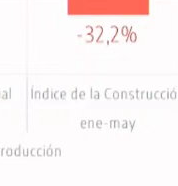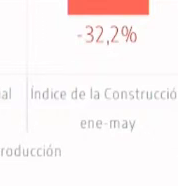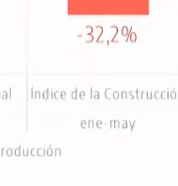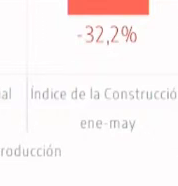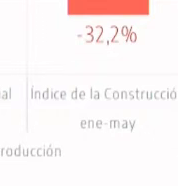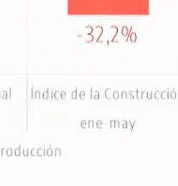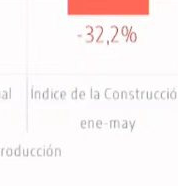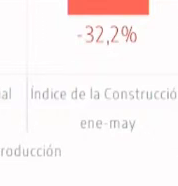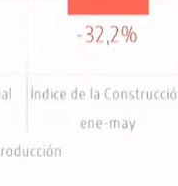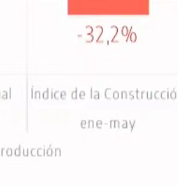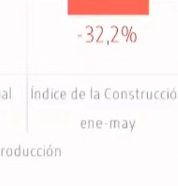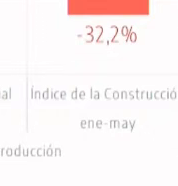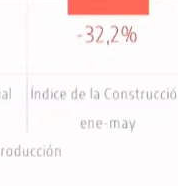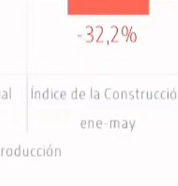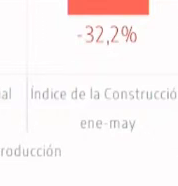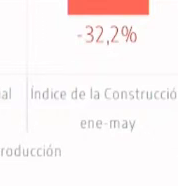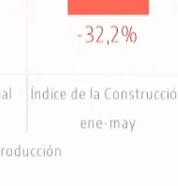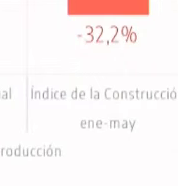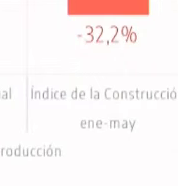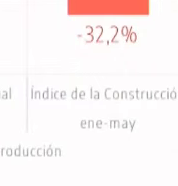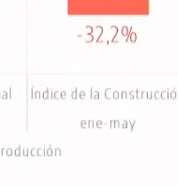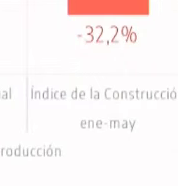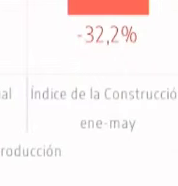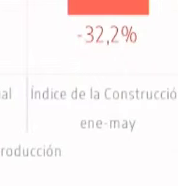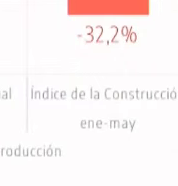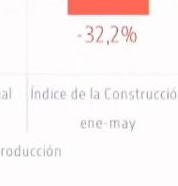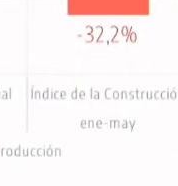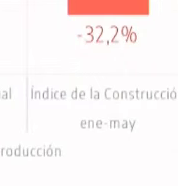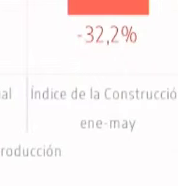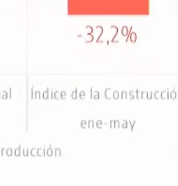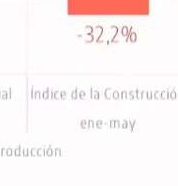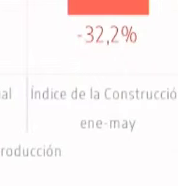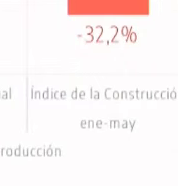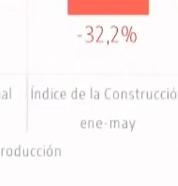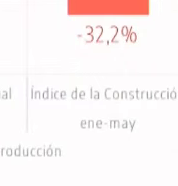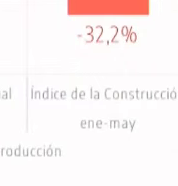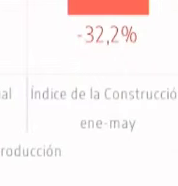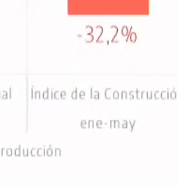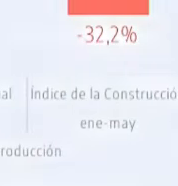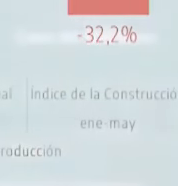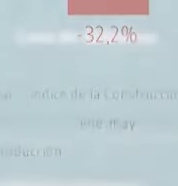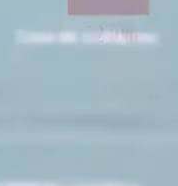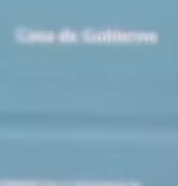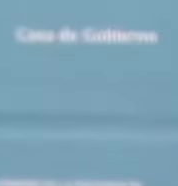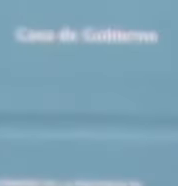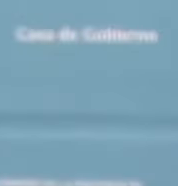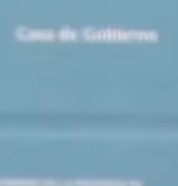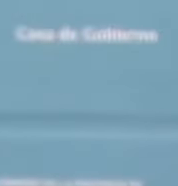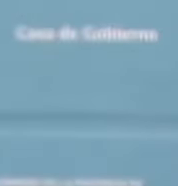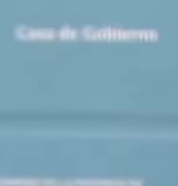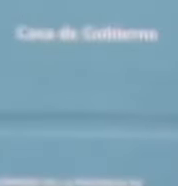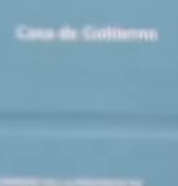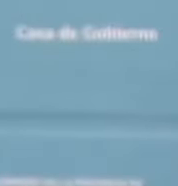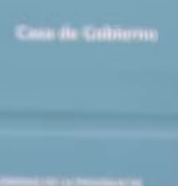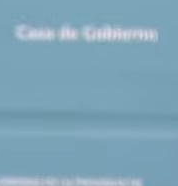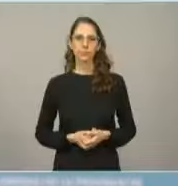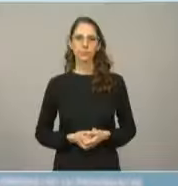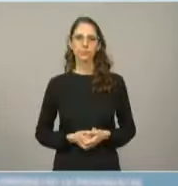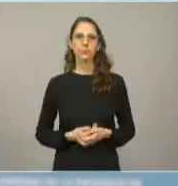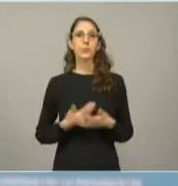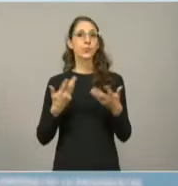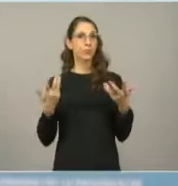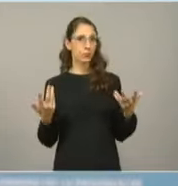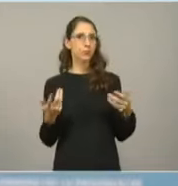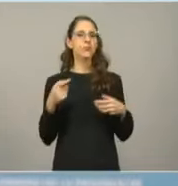el ajuste a las transferencias a provincias eh Y en los subsidios energéticos y al transporte y por lo tanto